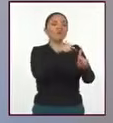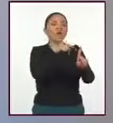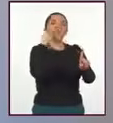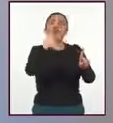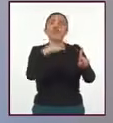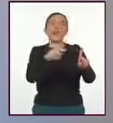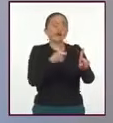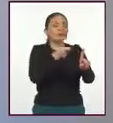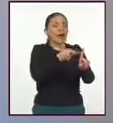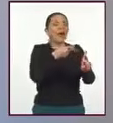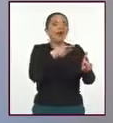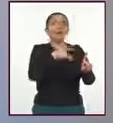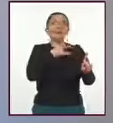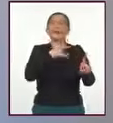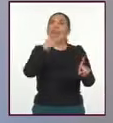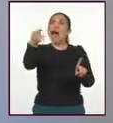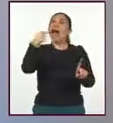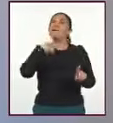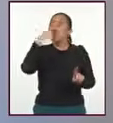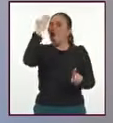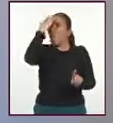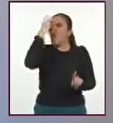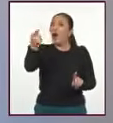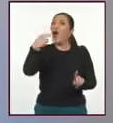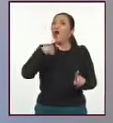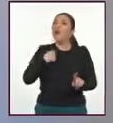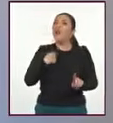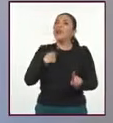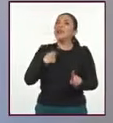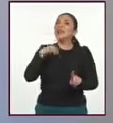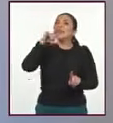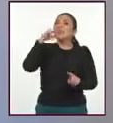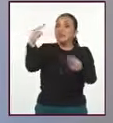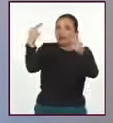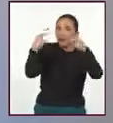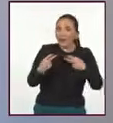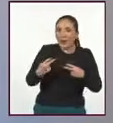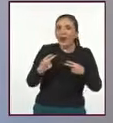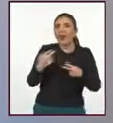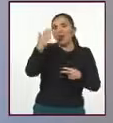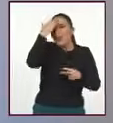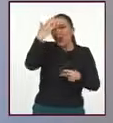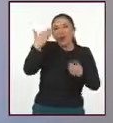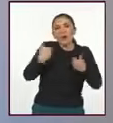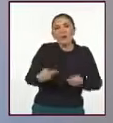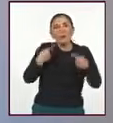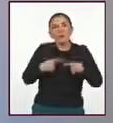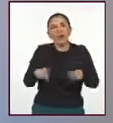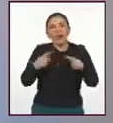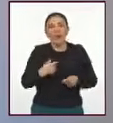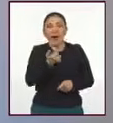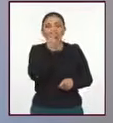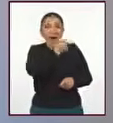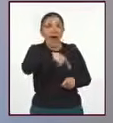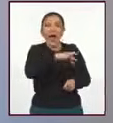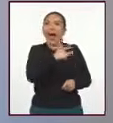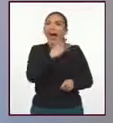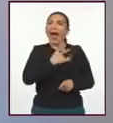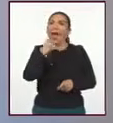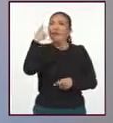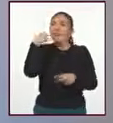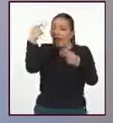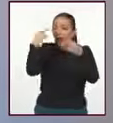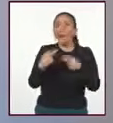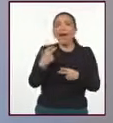que se sepa cómo trabaja, que uno puede identificarlos, y de verdad conocerlos es algo que no cuesta trabajo